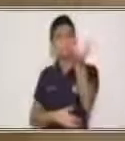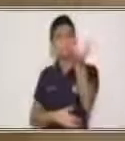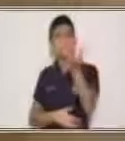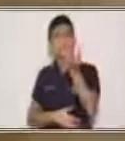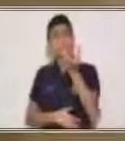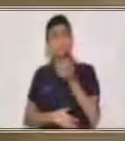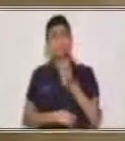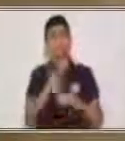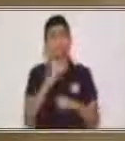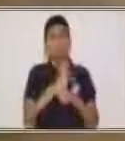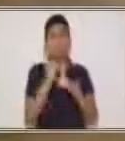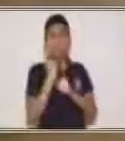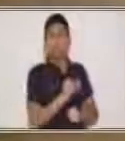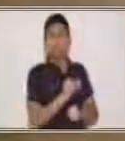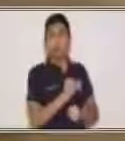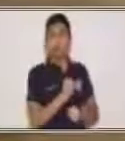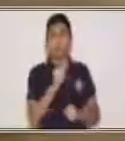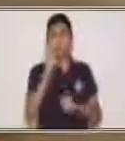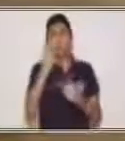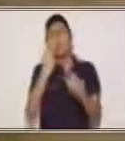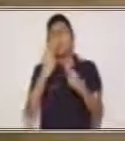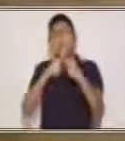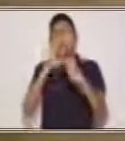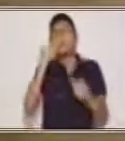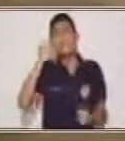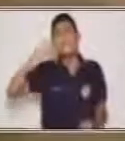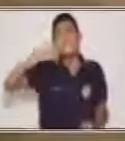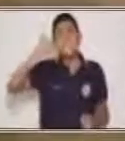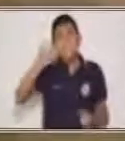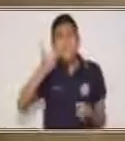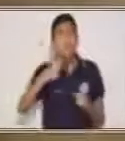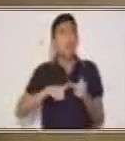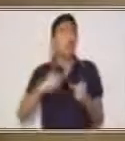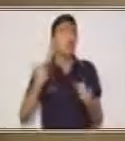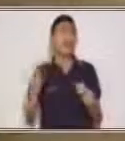y el xinca se desarrollaron en nuestro territorio. El